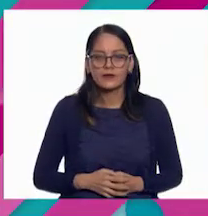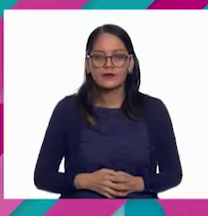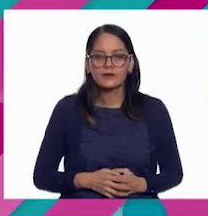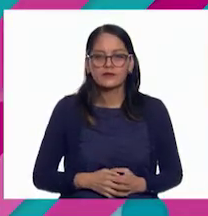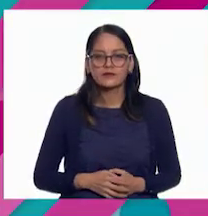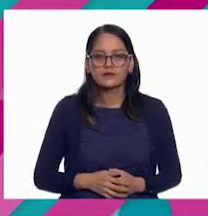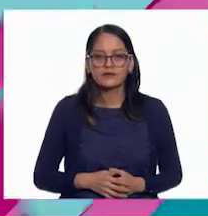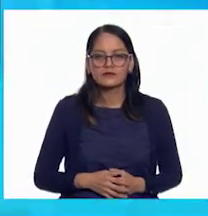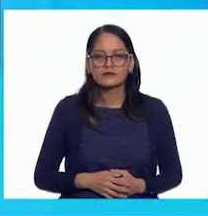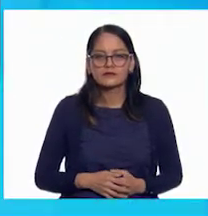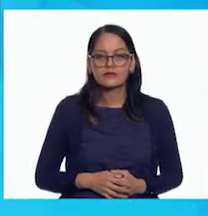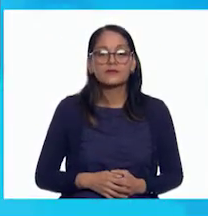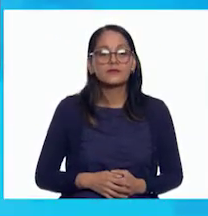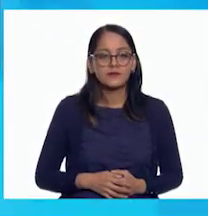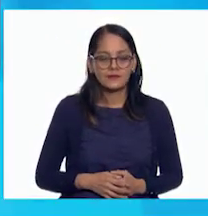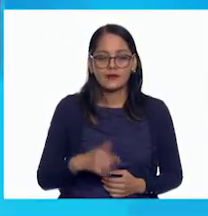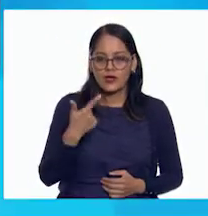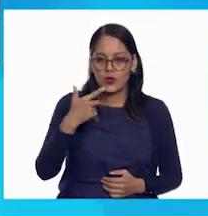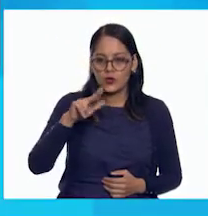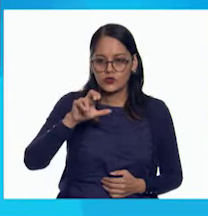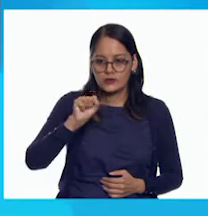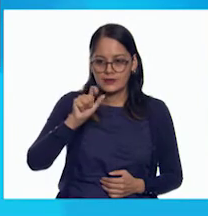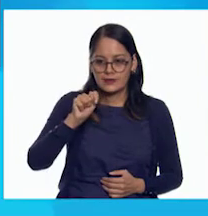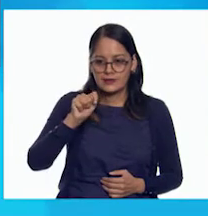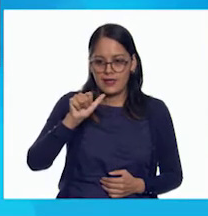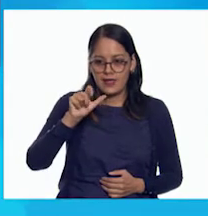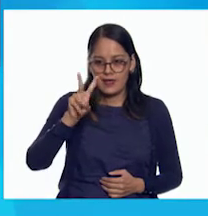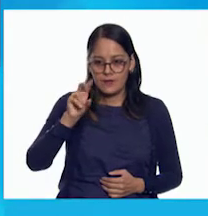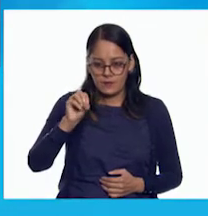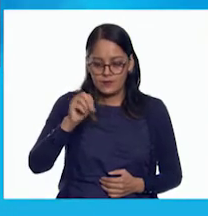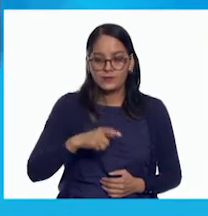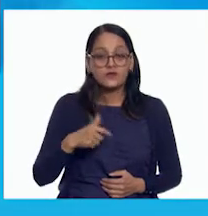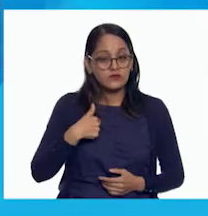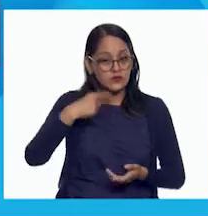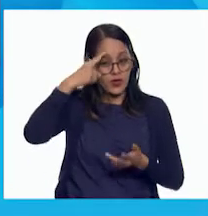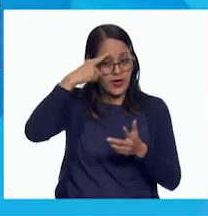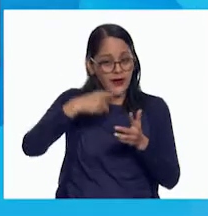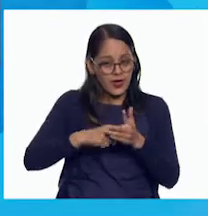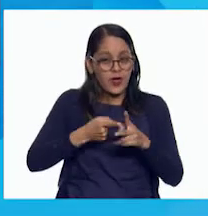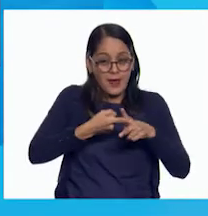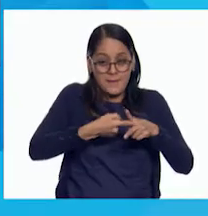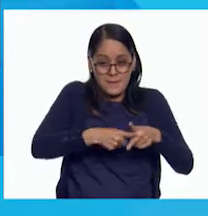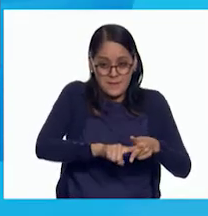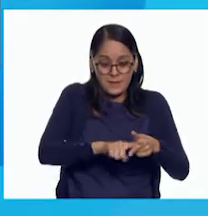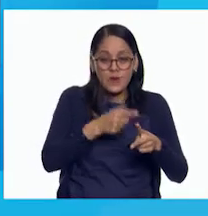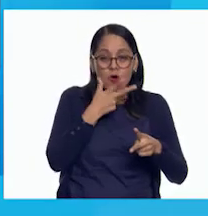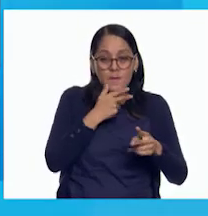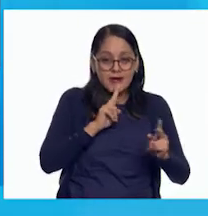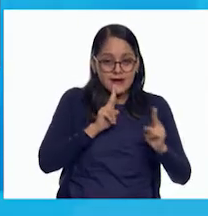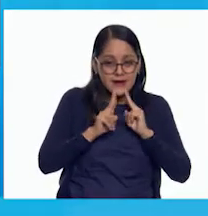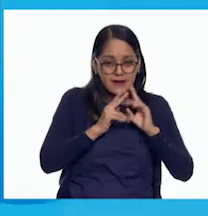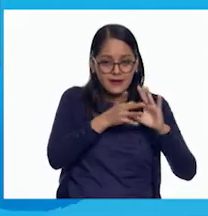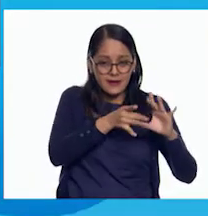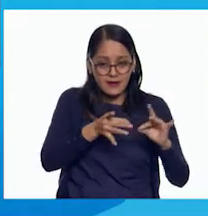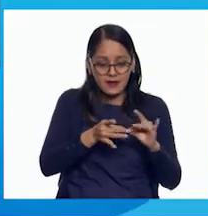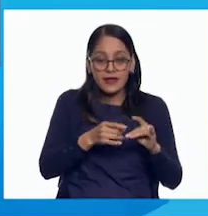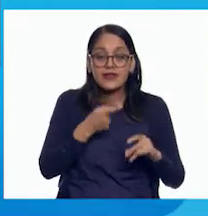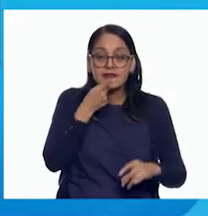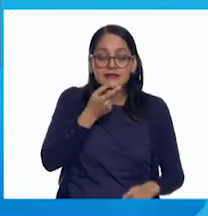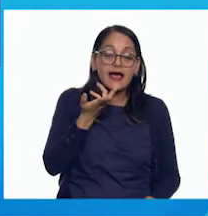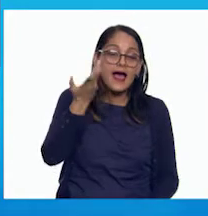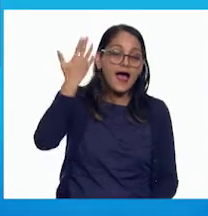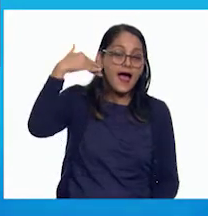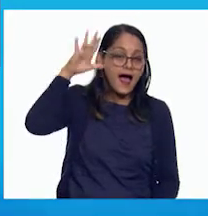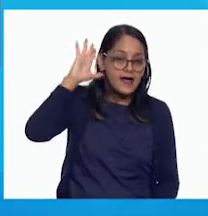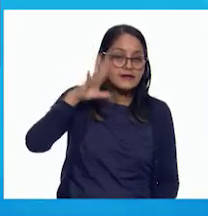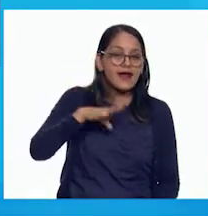una. Gustavo dice: creo que al principio faltó que el narrador dijera que había una vez una niña a la